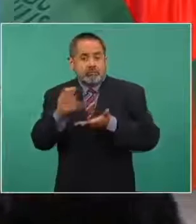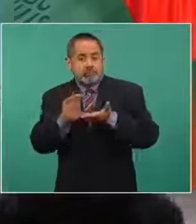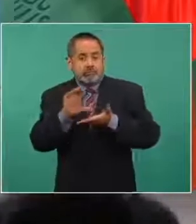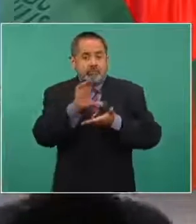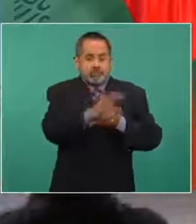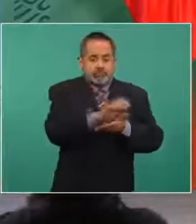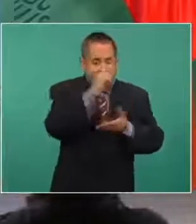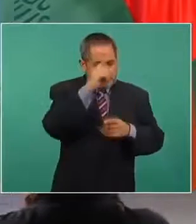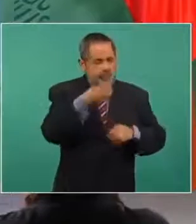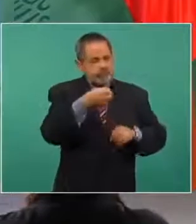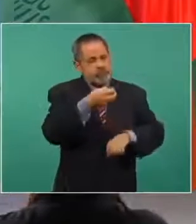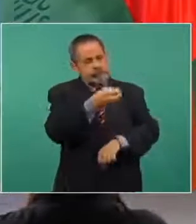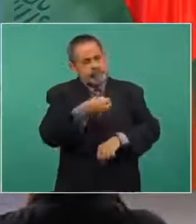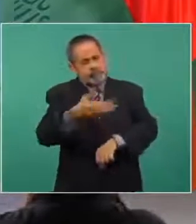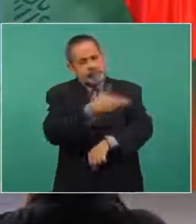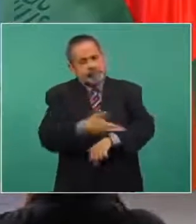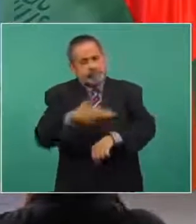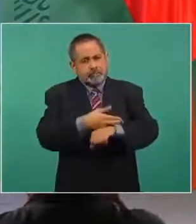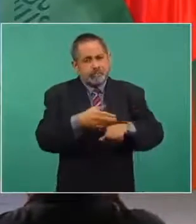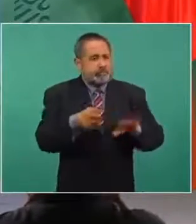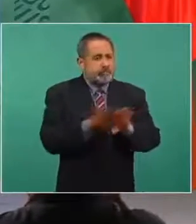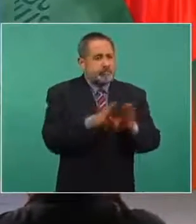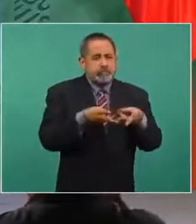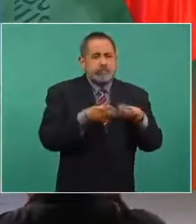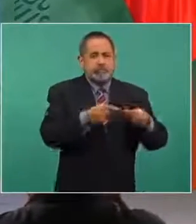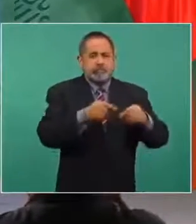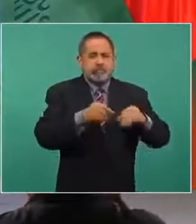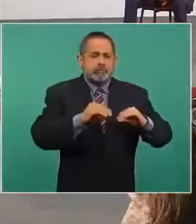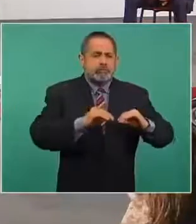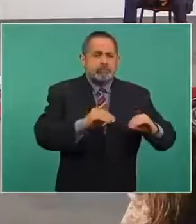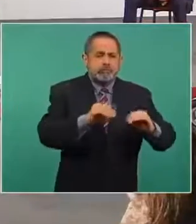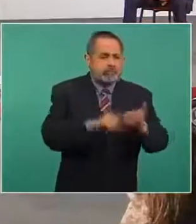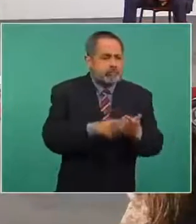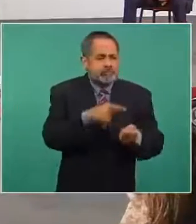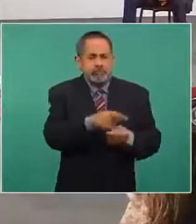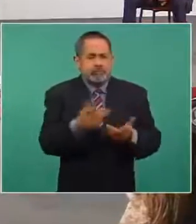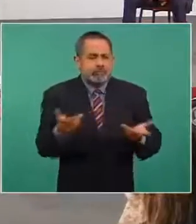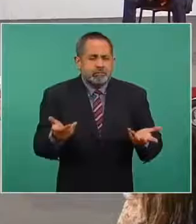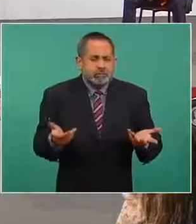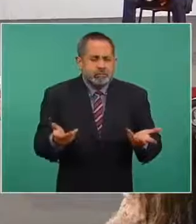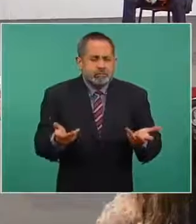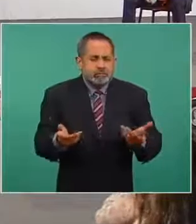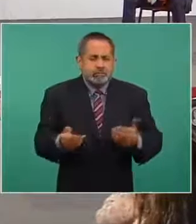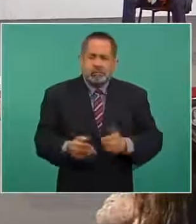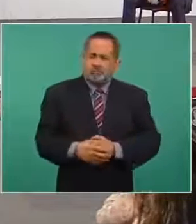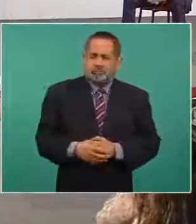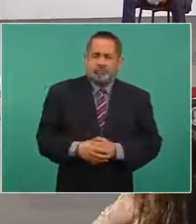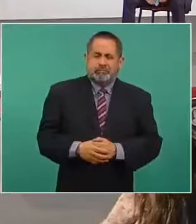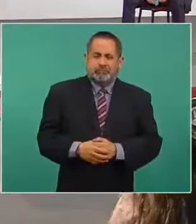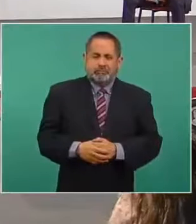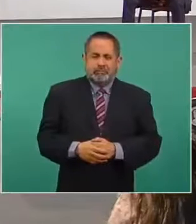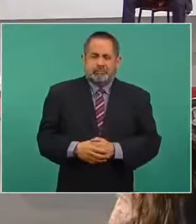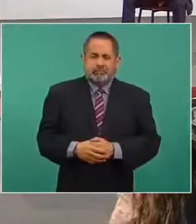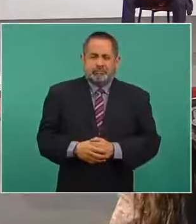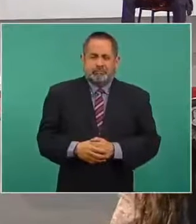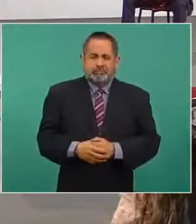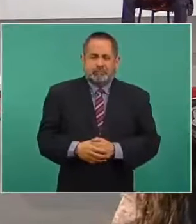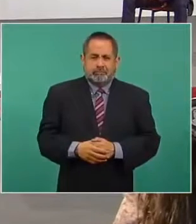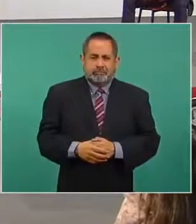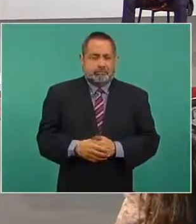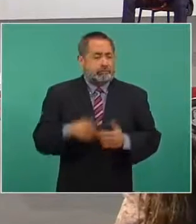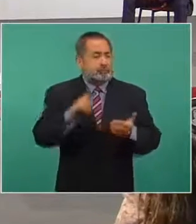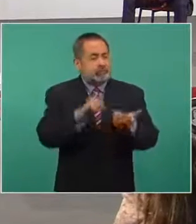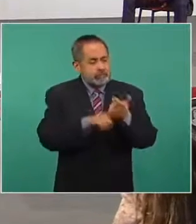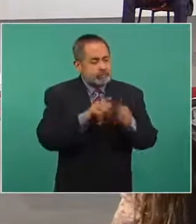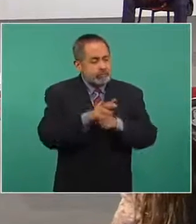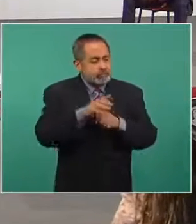de pesos para cubrir gastos de operación, entre